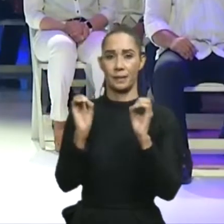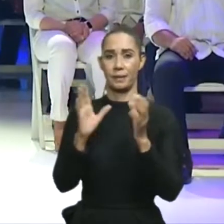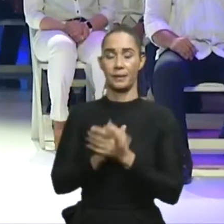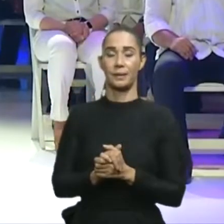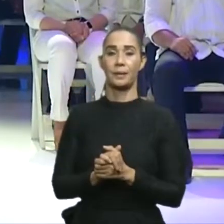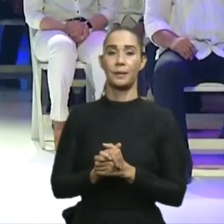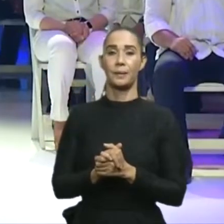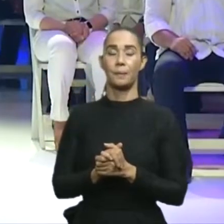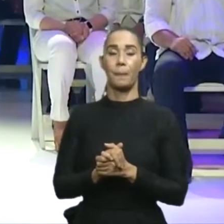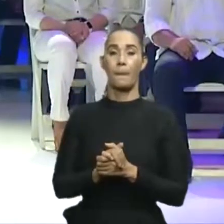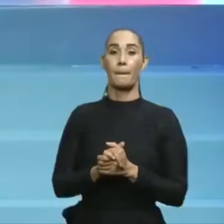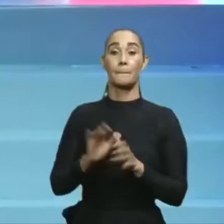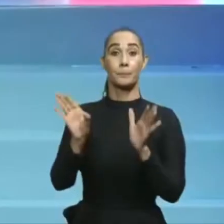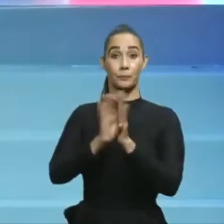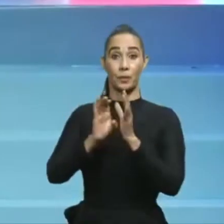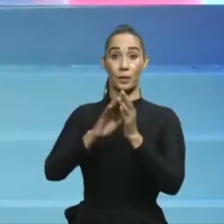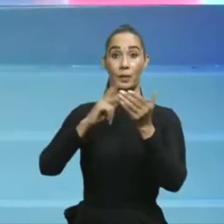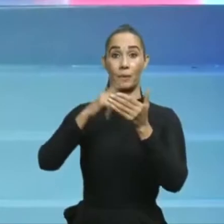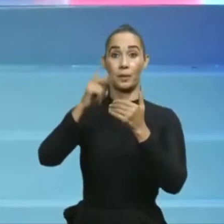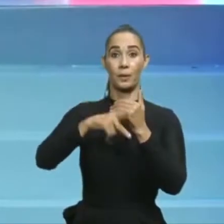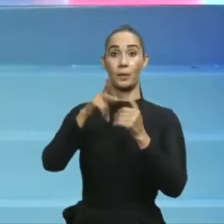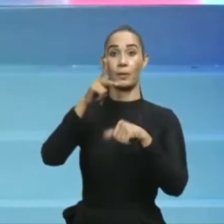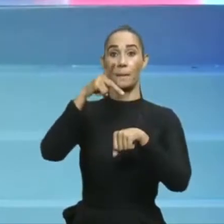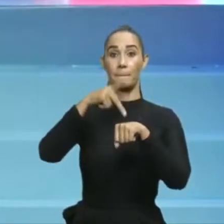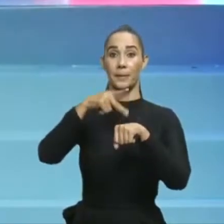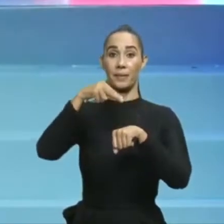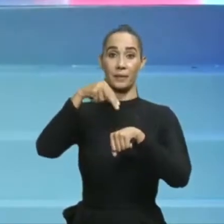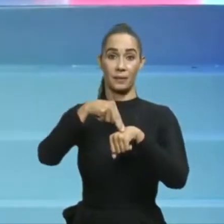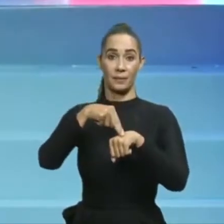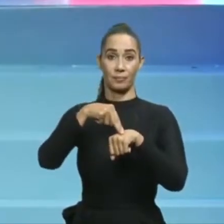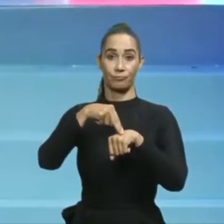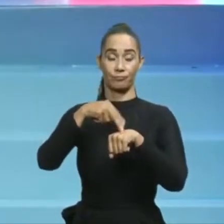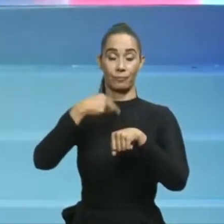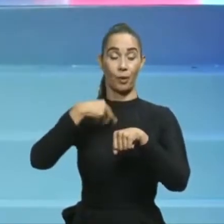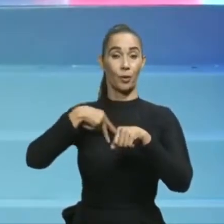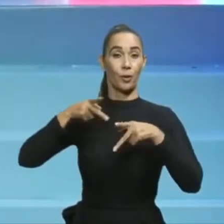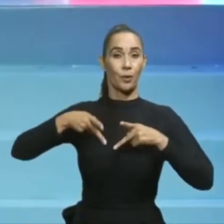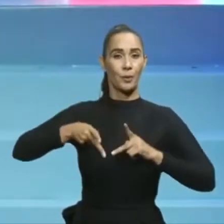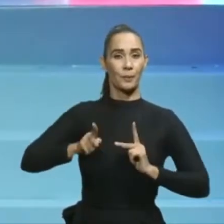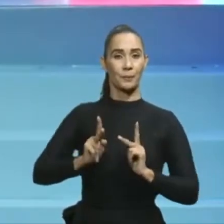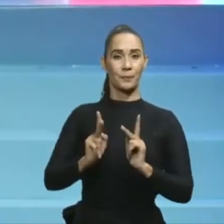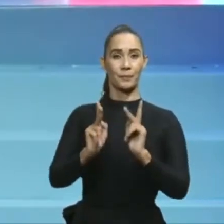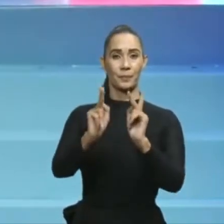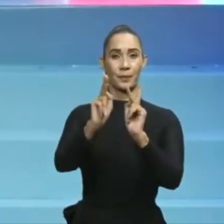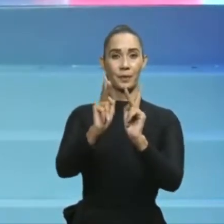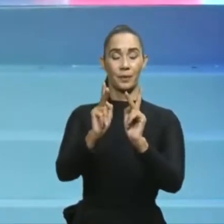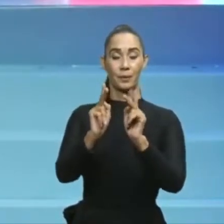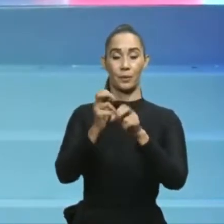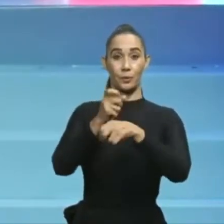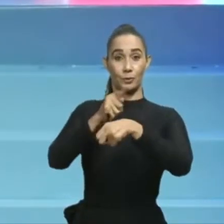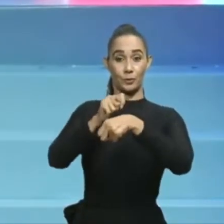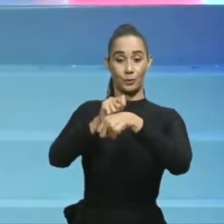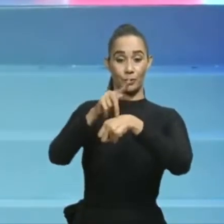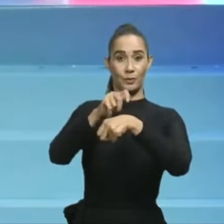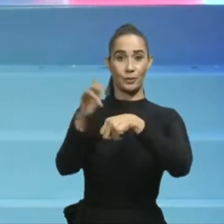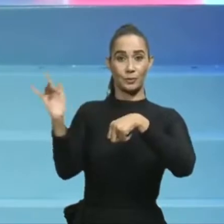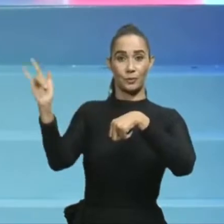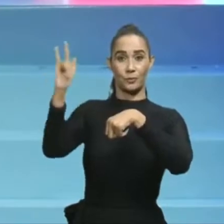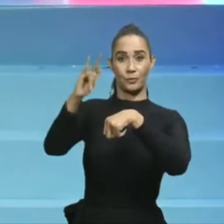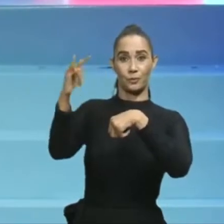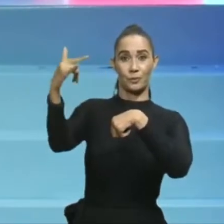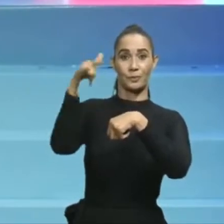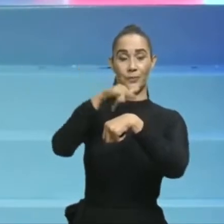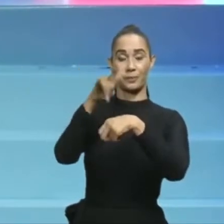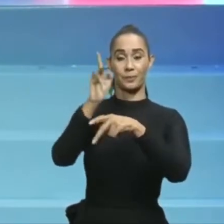realizar como el proyecto de pedernales que nos permitirá tener uno de los polos turísticos más importantes de la